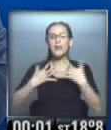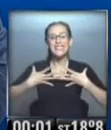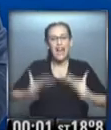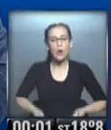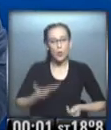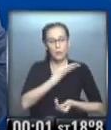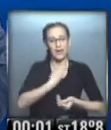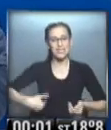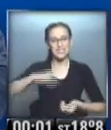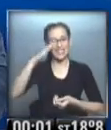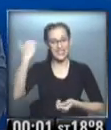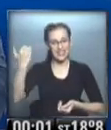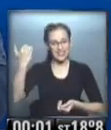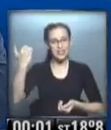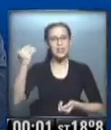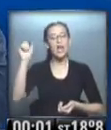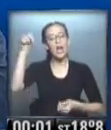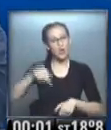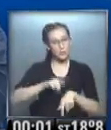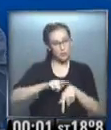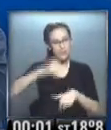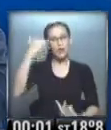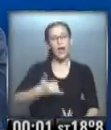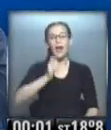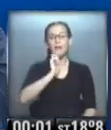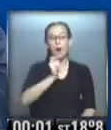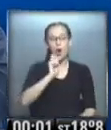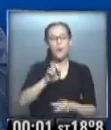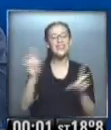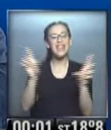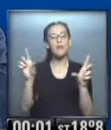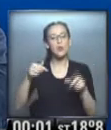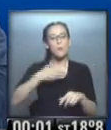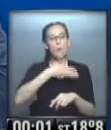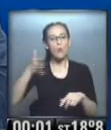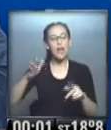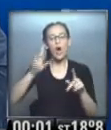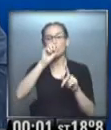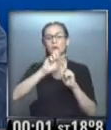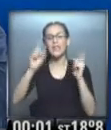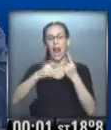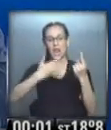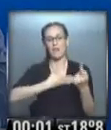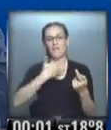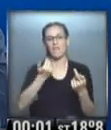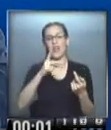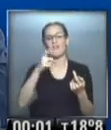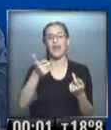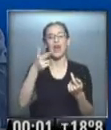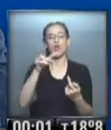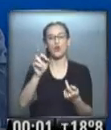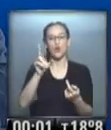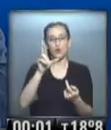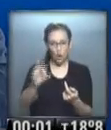de la presidenta de la Nación. En este momento hay un móvil de la televisión pública en la Fundación Favaloro. Buenas noches,